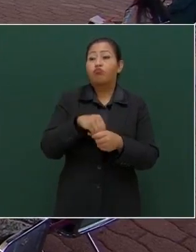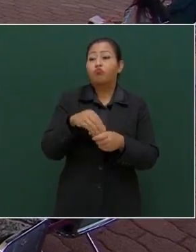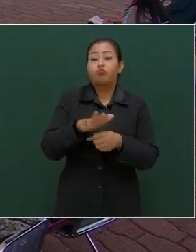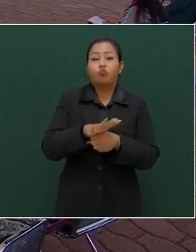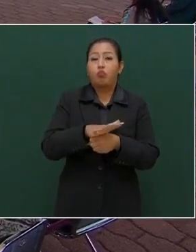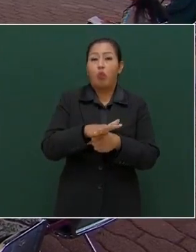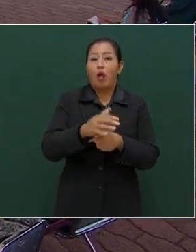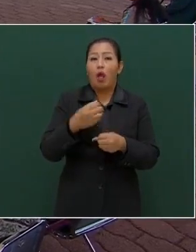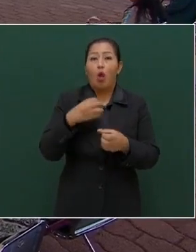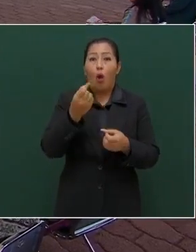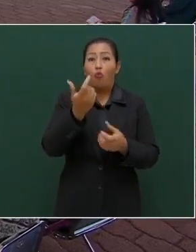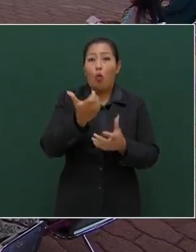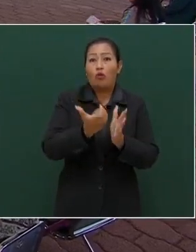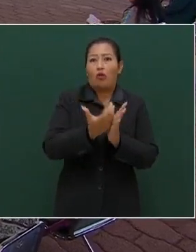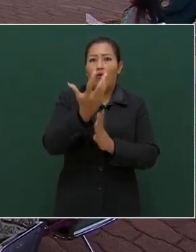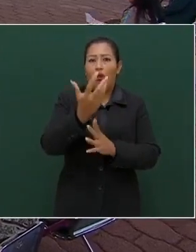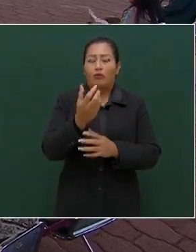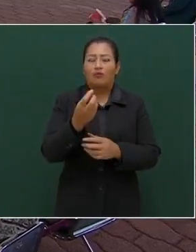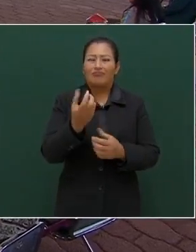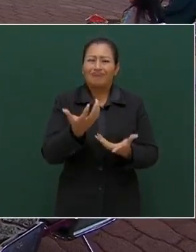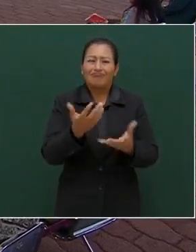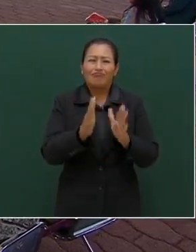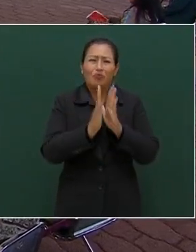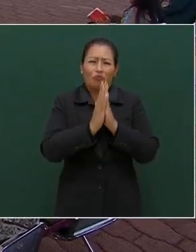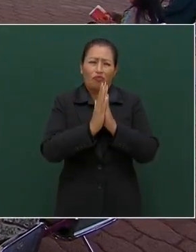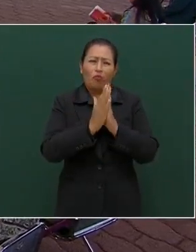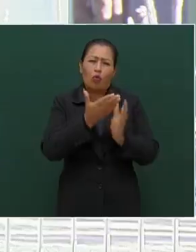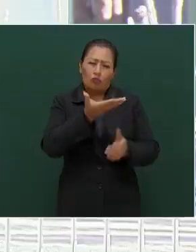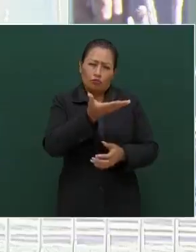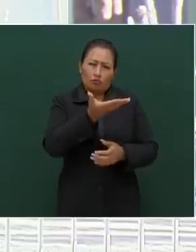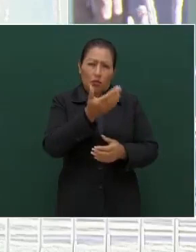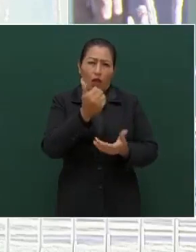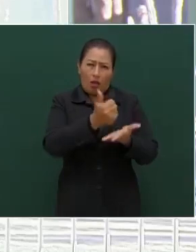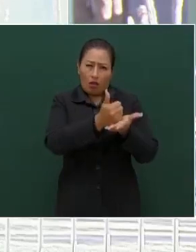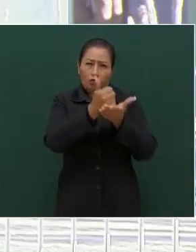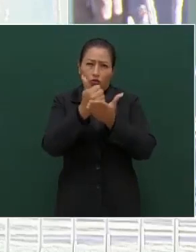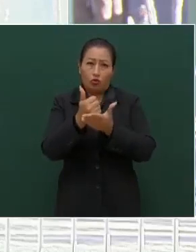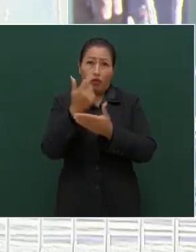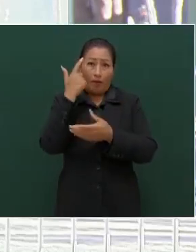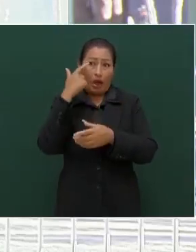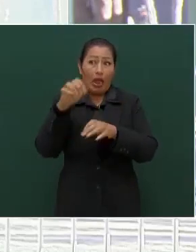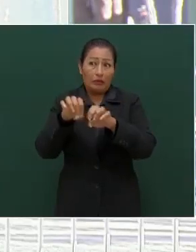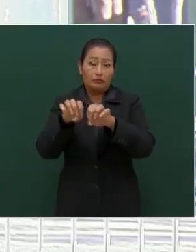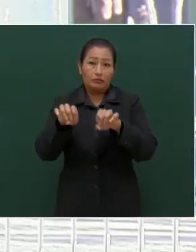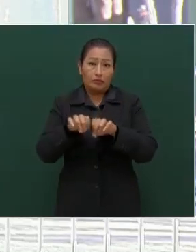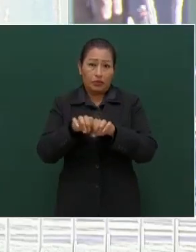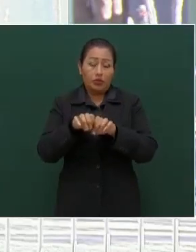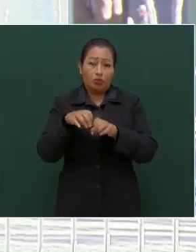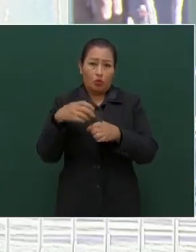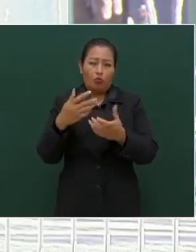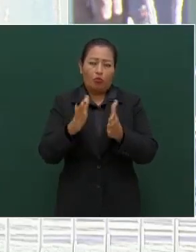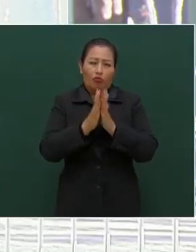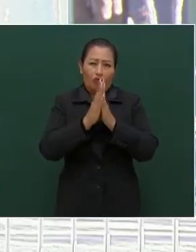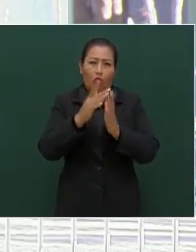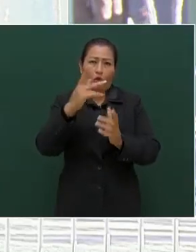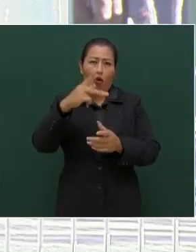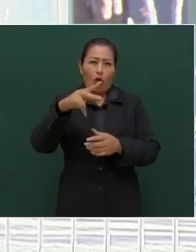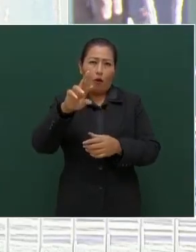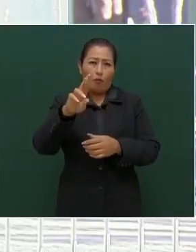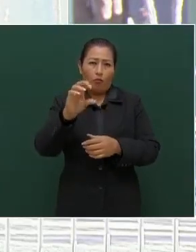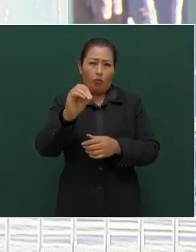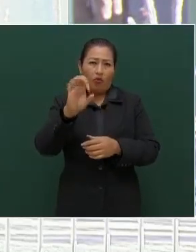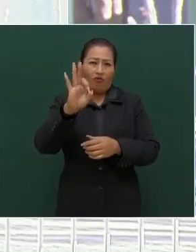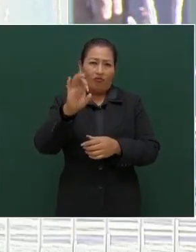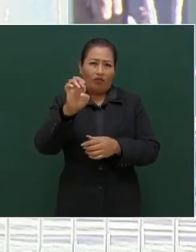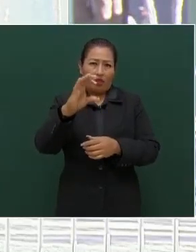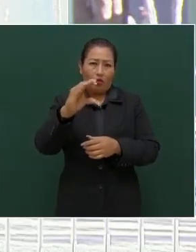en sus aeronaves. Entonces, que sería importante relacionarlo esto con la presencia de la Profeco. Usted sabe que Sonora, al ser un estado